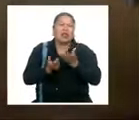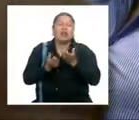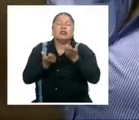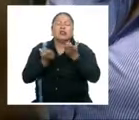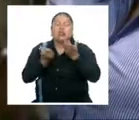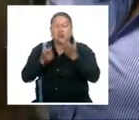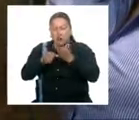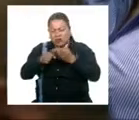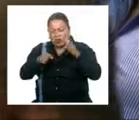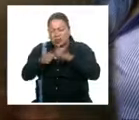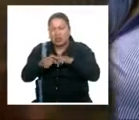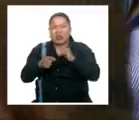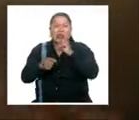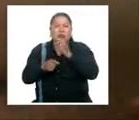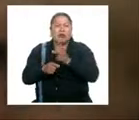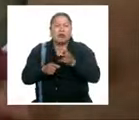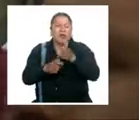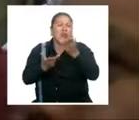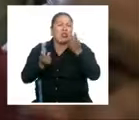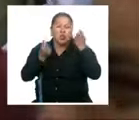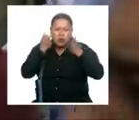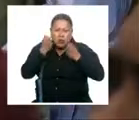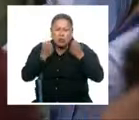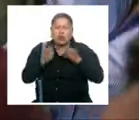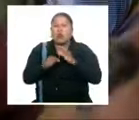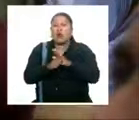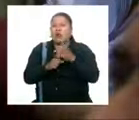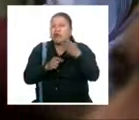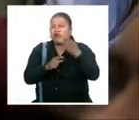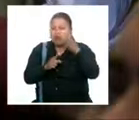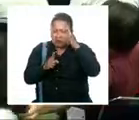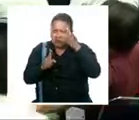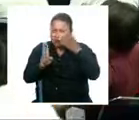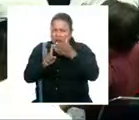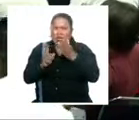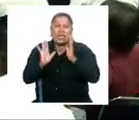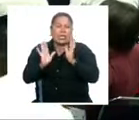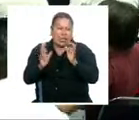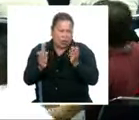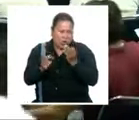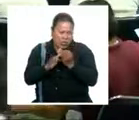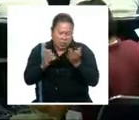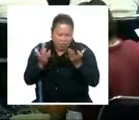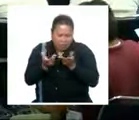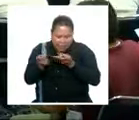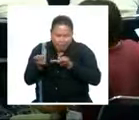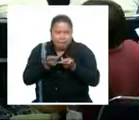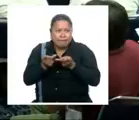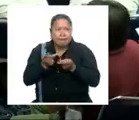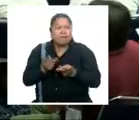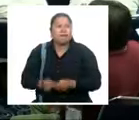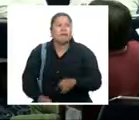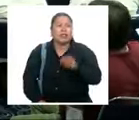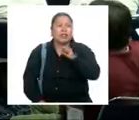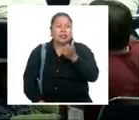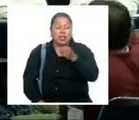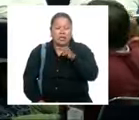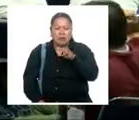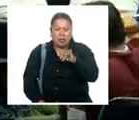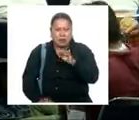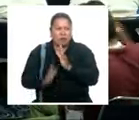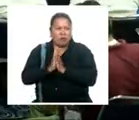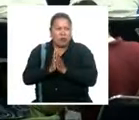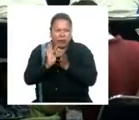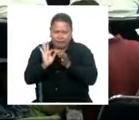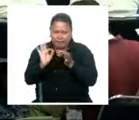servicios de transportación turística, por favor. ¿Cuál es el objetivo? Ya lo estamos aplicando. Por favor, Saimi,